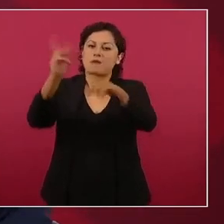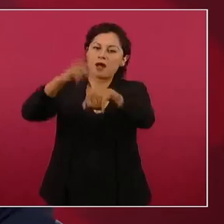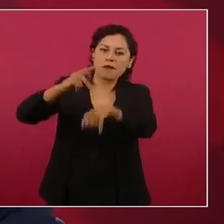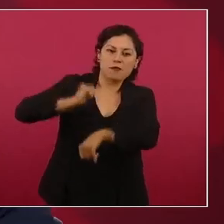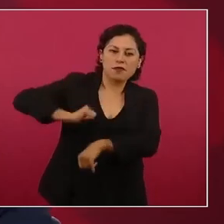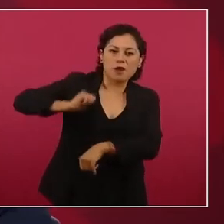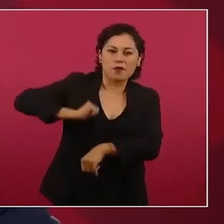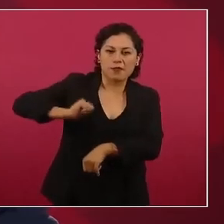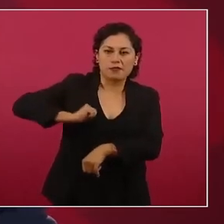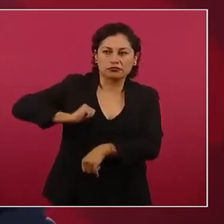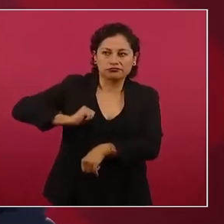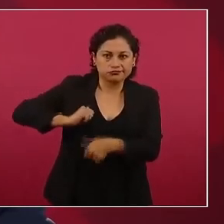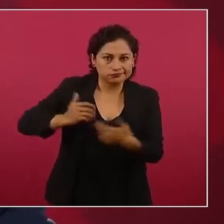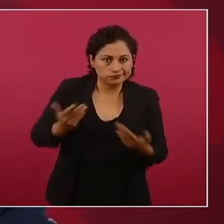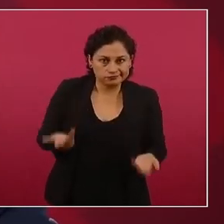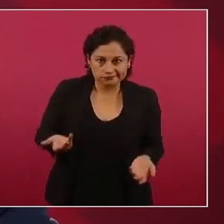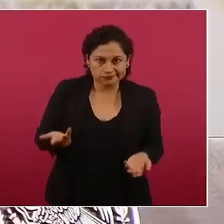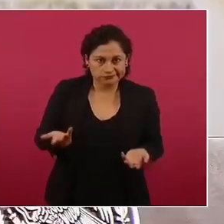Es que son